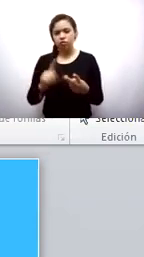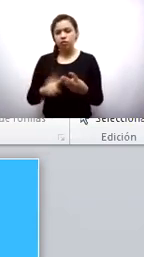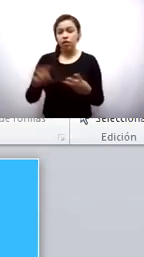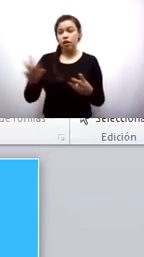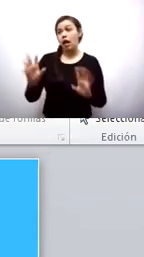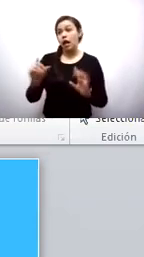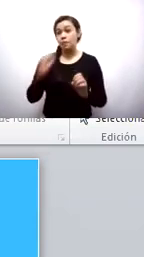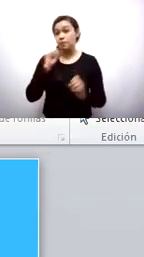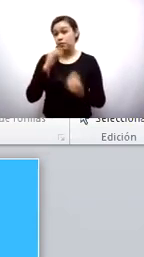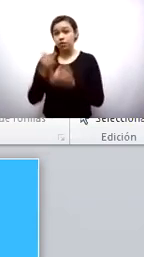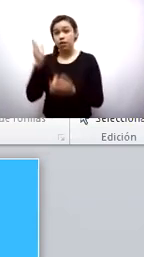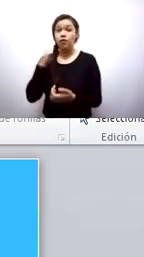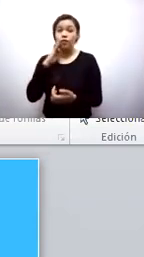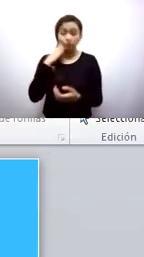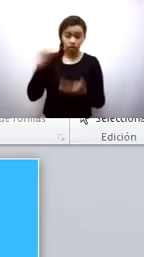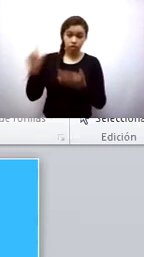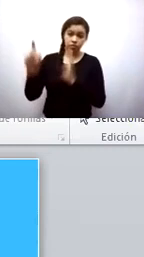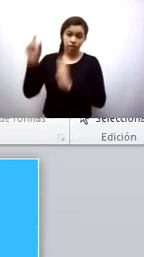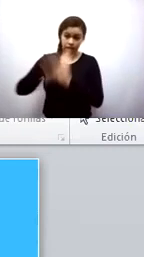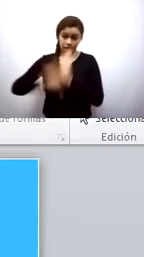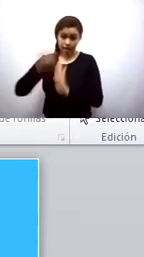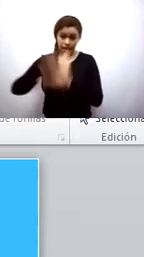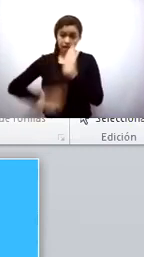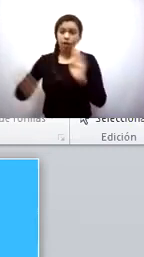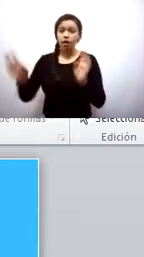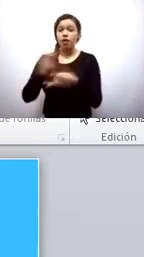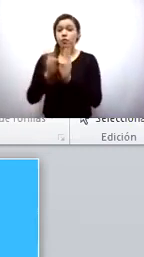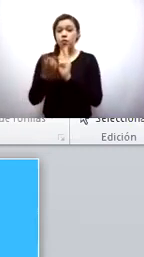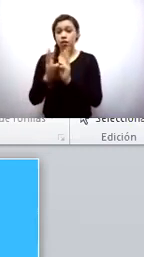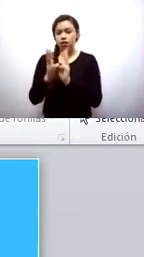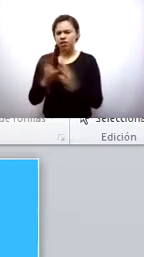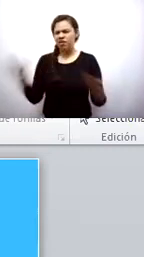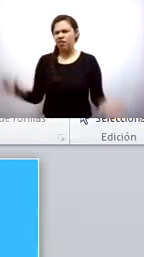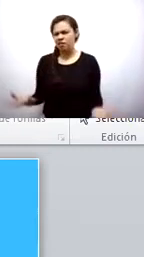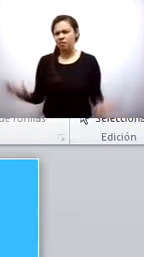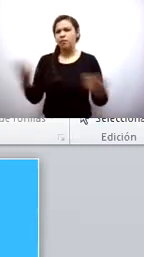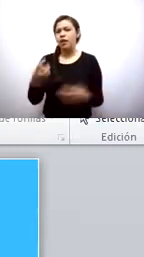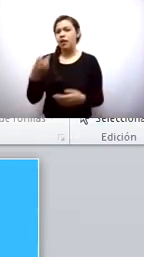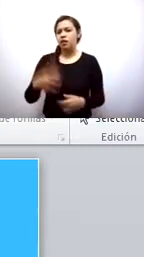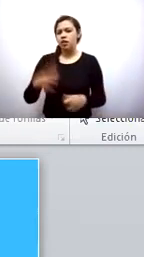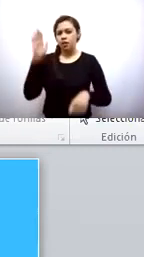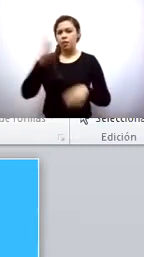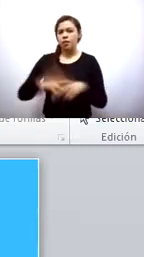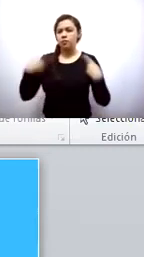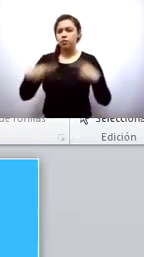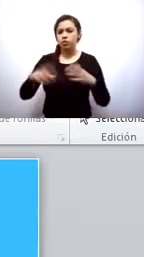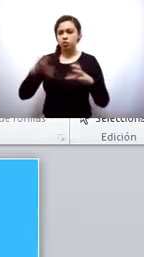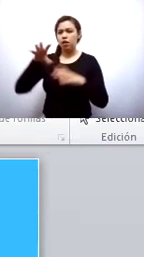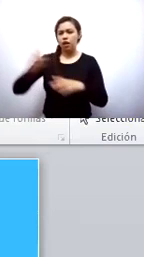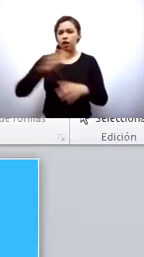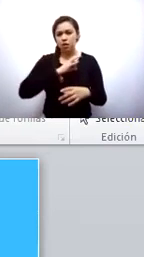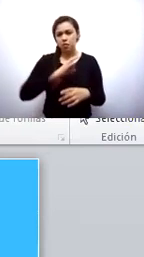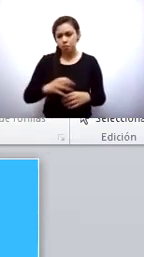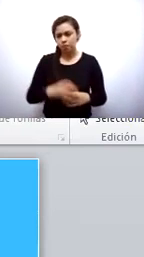sociales, Facebook, Instagram, WhatsApp, que es como lo más al alcance de todos, ¿no? En